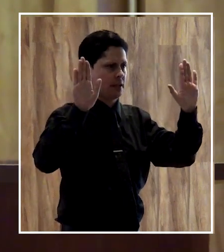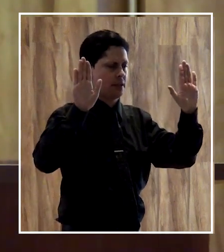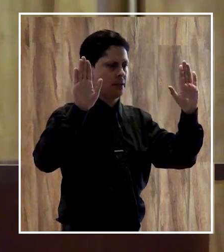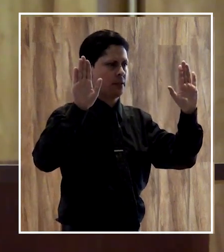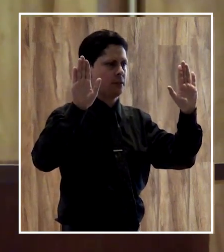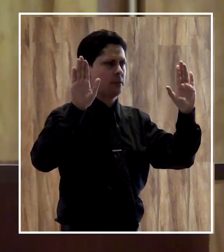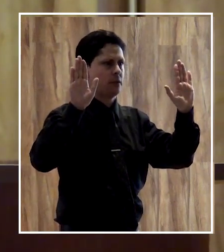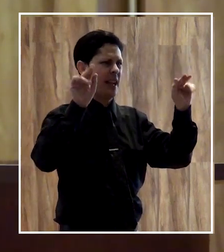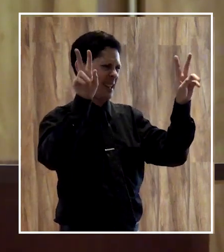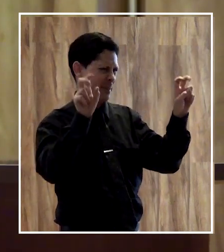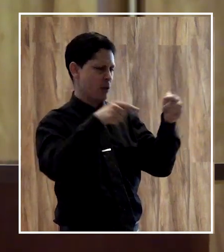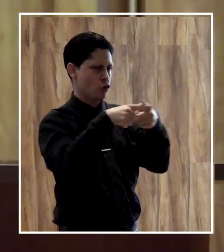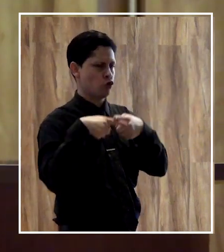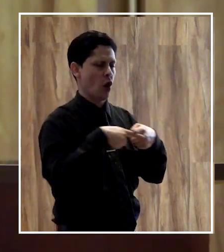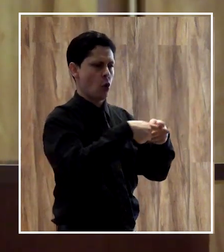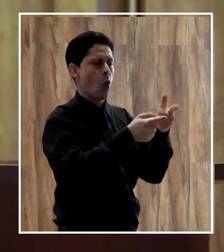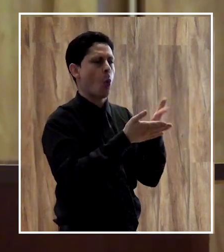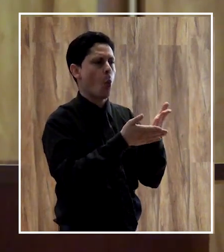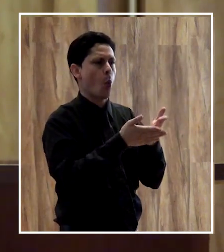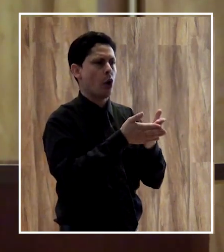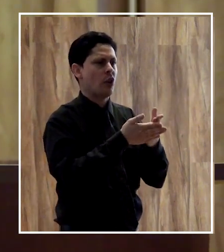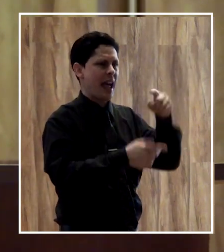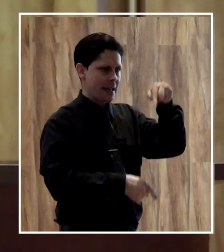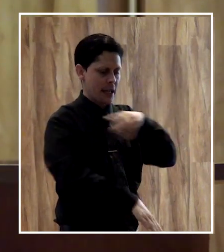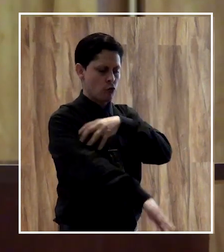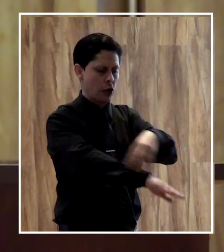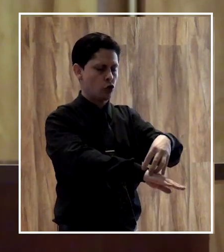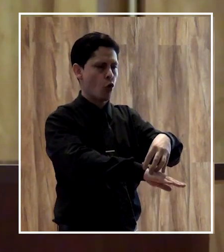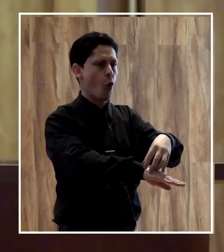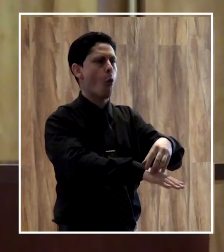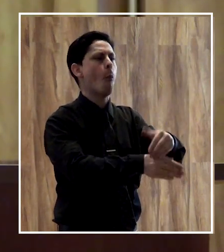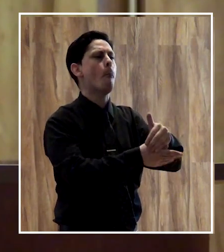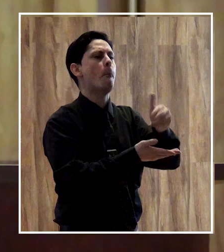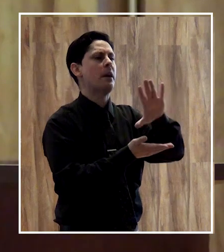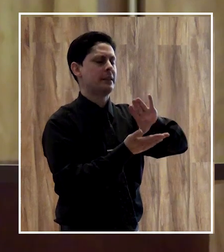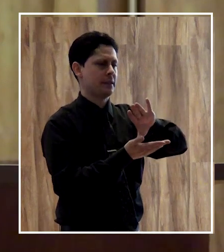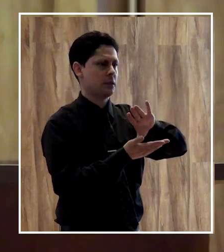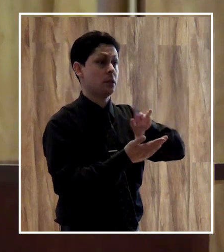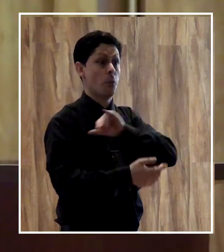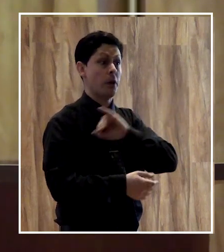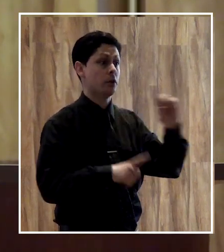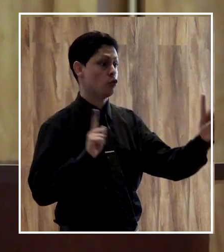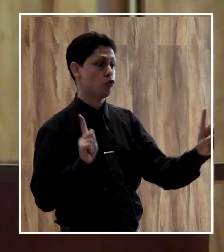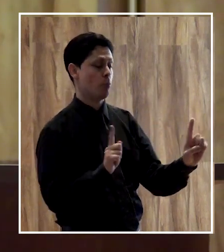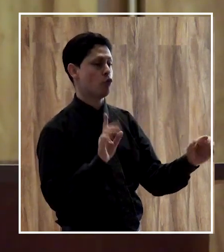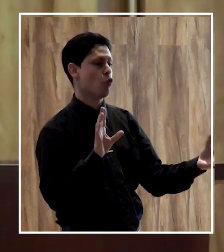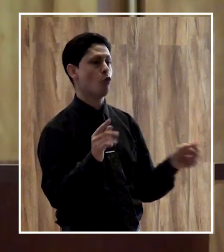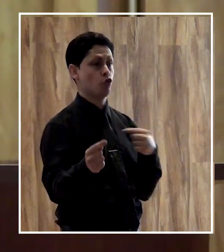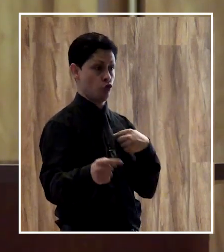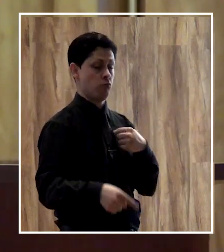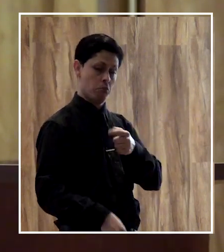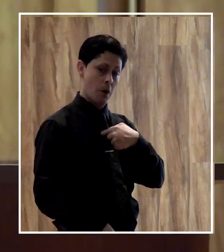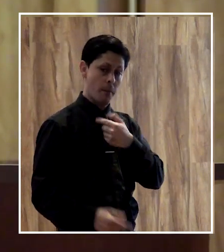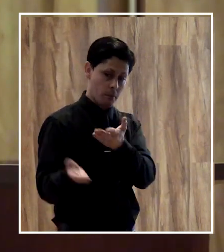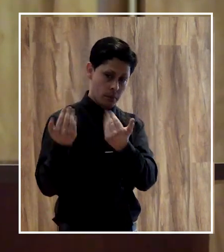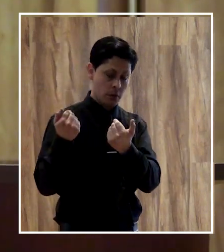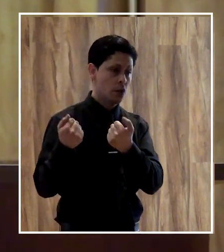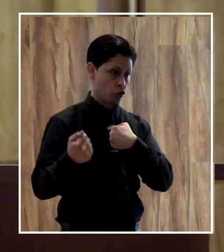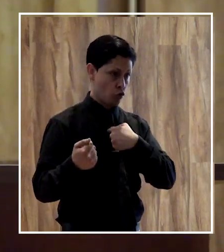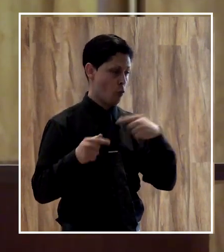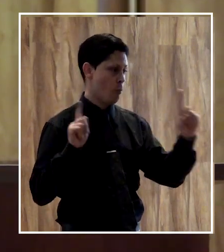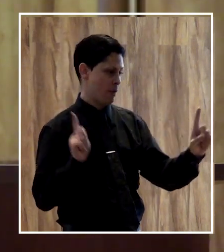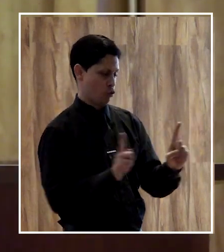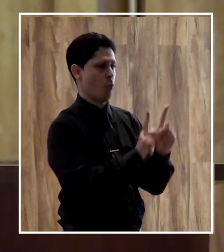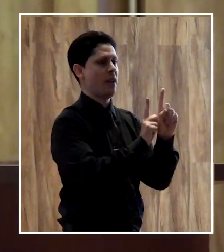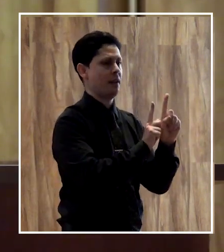entre otras cosas, la investigación social y educacional en nuestro país. Y me sumé por invitación